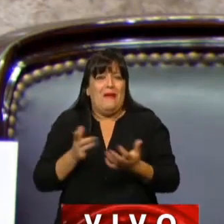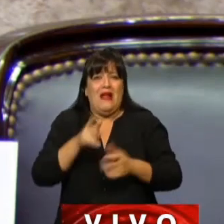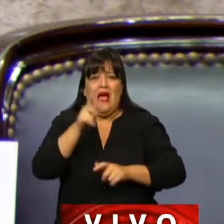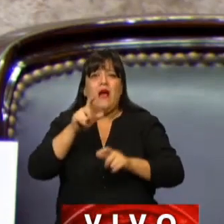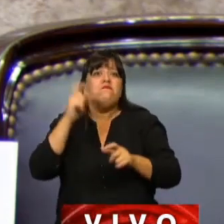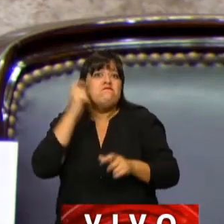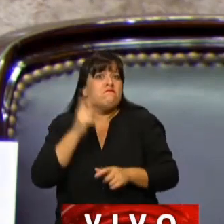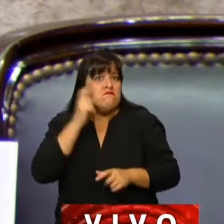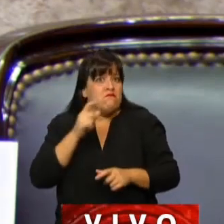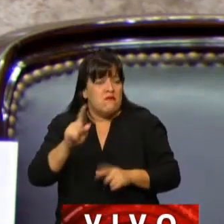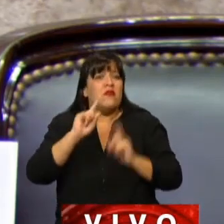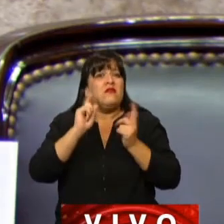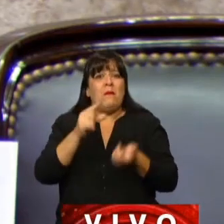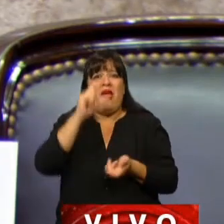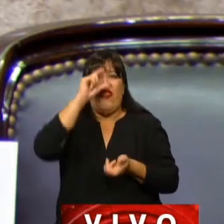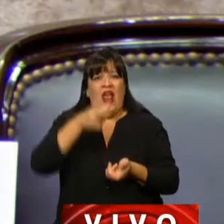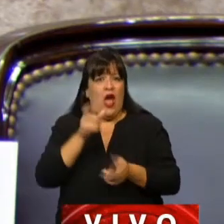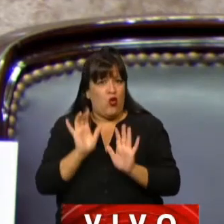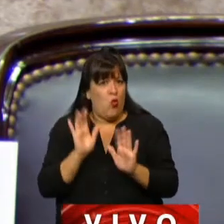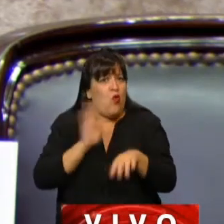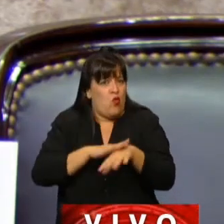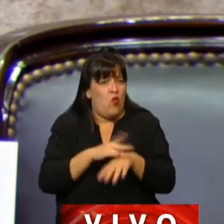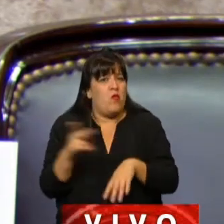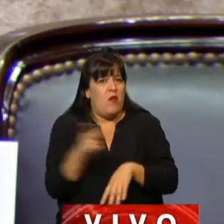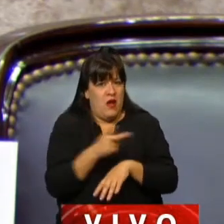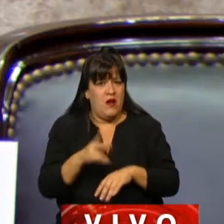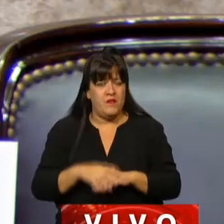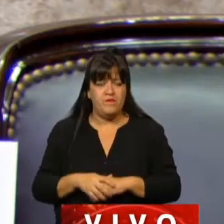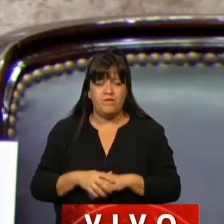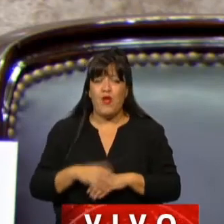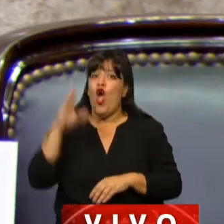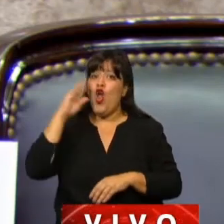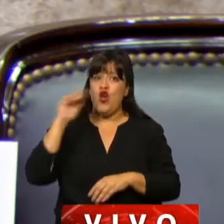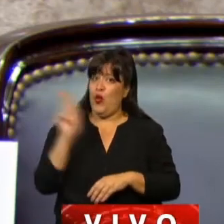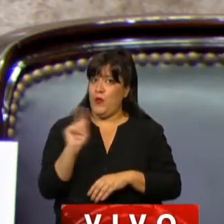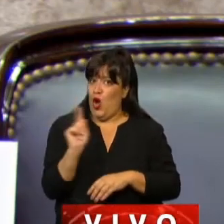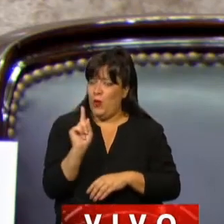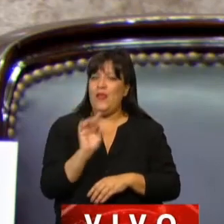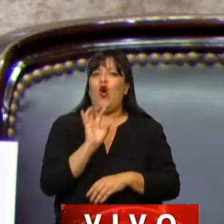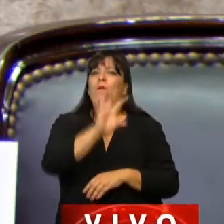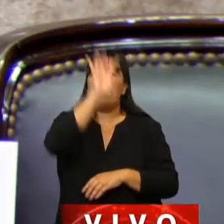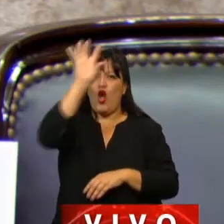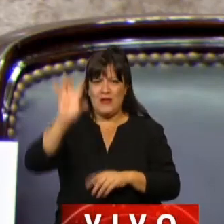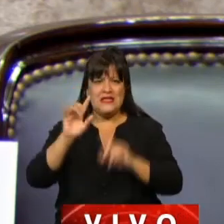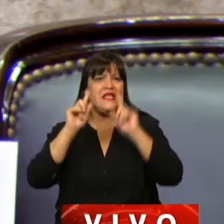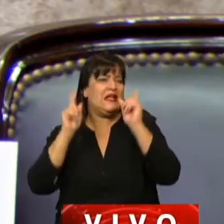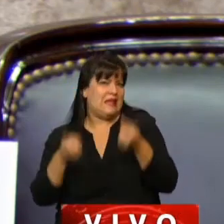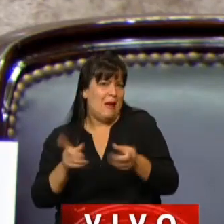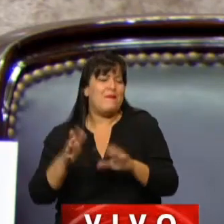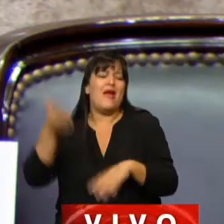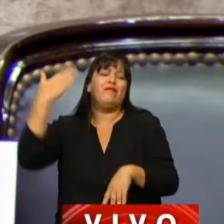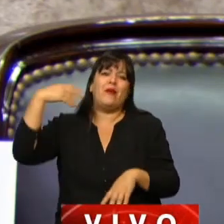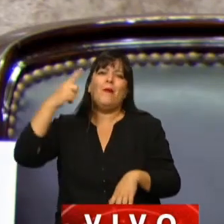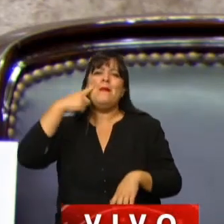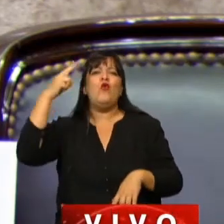Menem y de la Rúa. No me olvido de lo que pasó en el interior en los